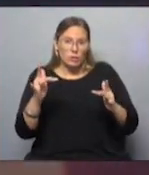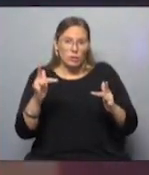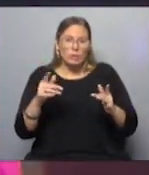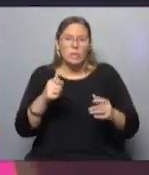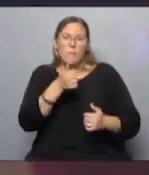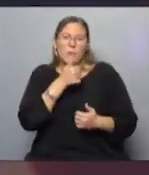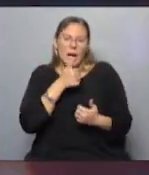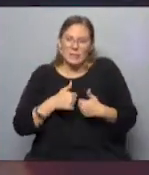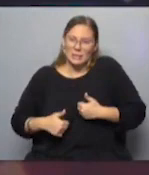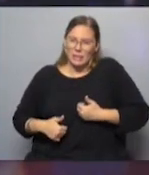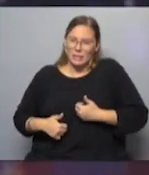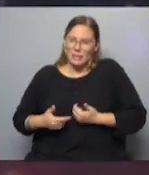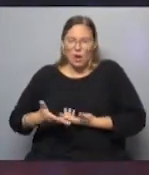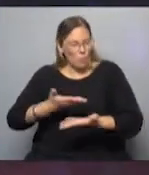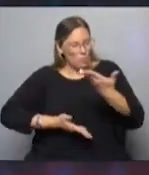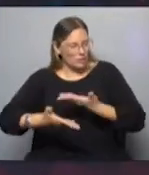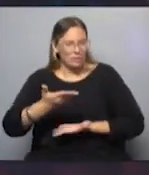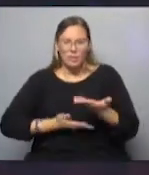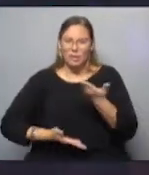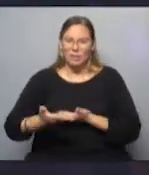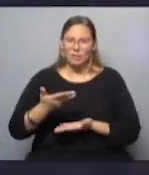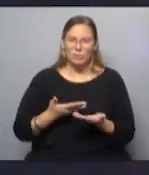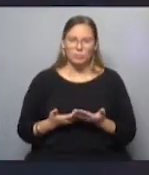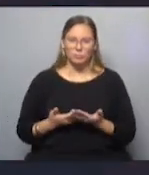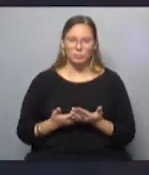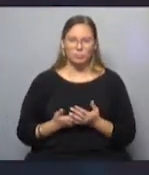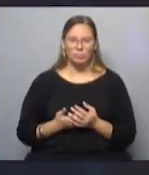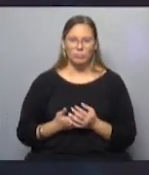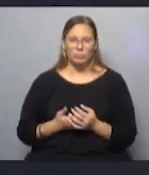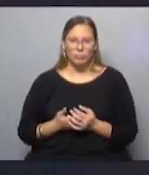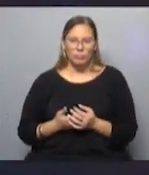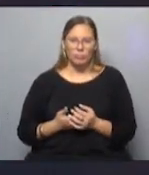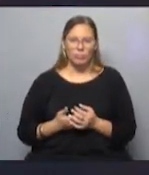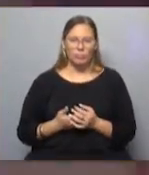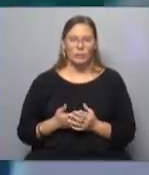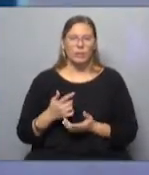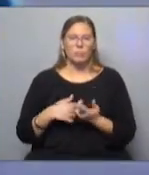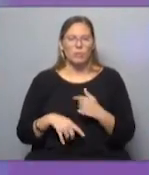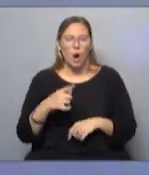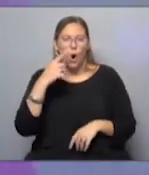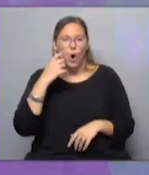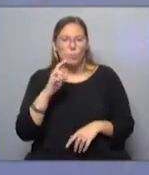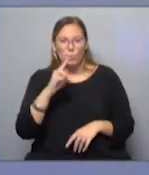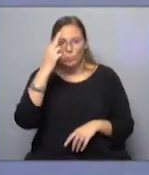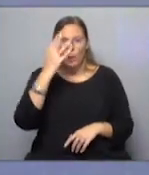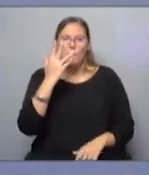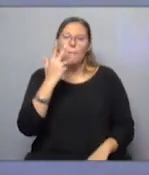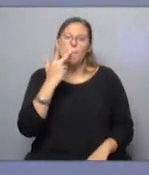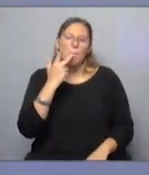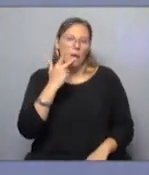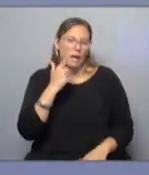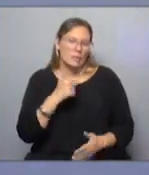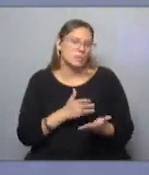en la mano siempre compartiendo este pero la verdad es que los mil uruguayos me encantó